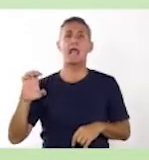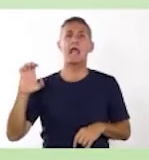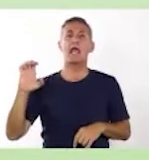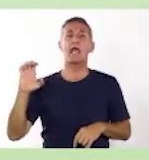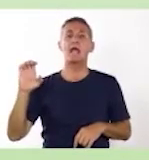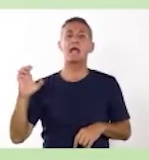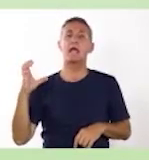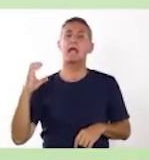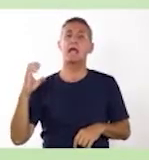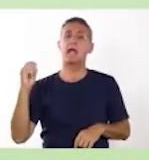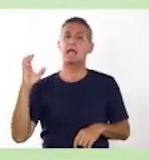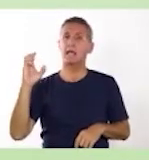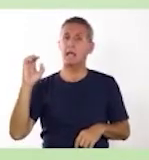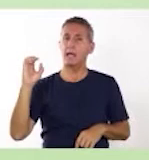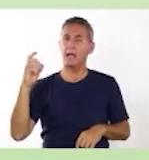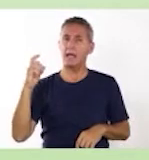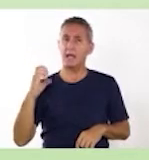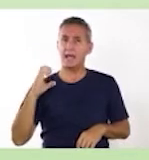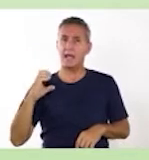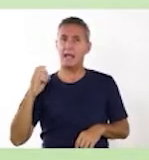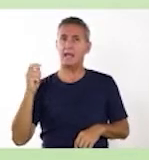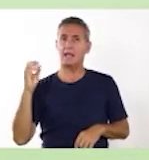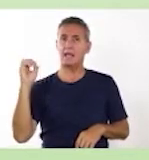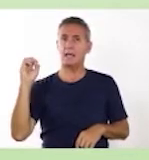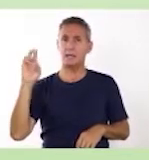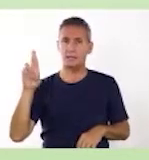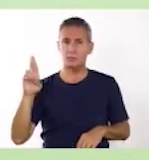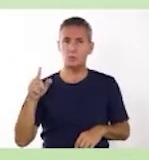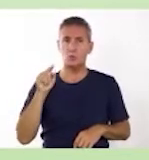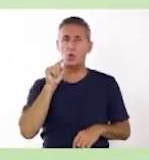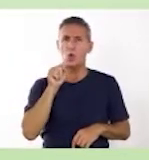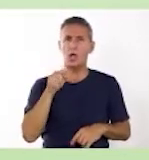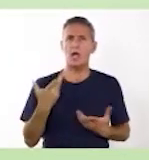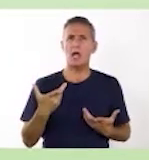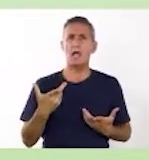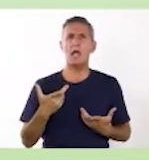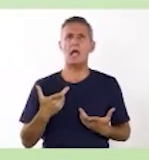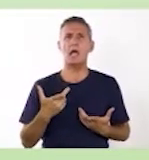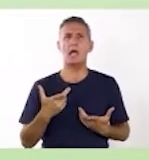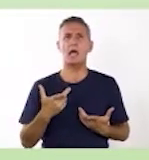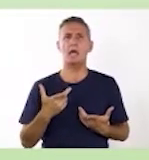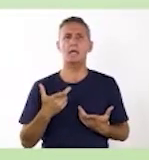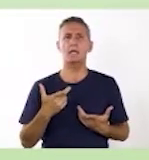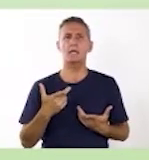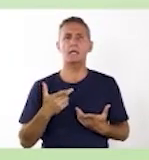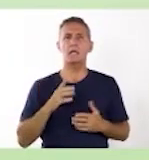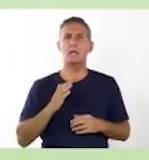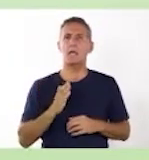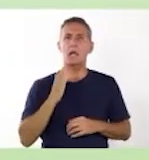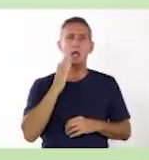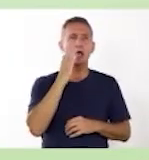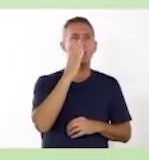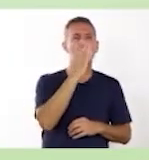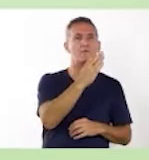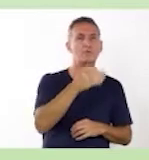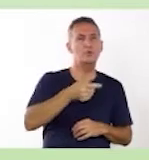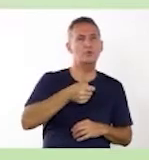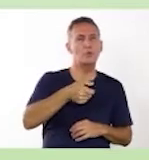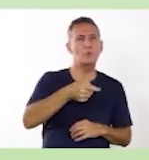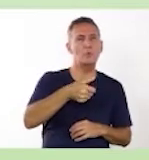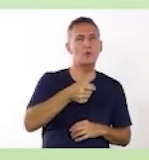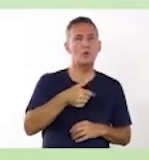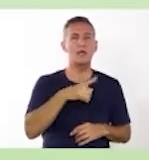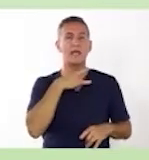Héctor. Ahí en la muerte de Héctor, ¿qué se anuncia? Bueno, ya se anuncia el destino